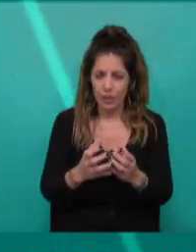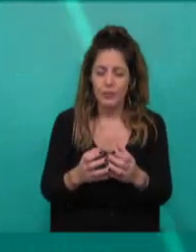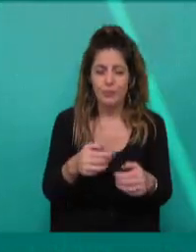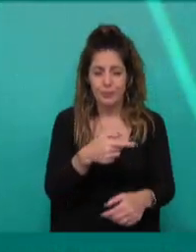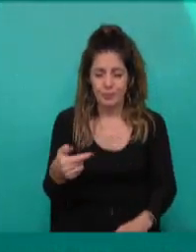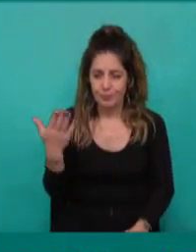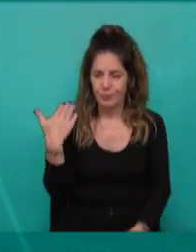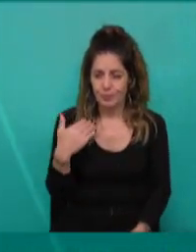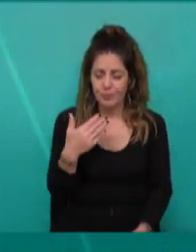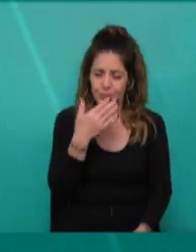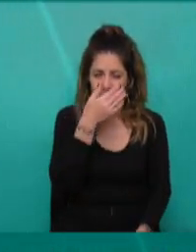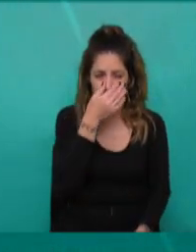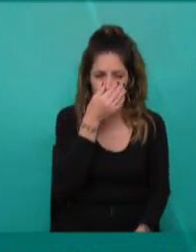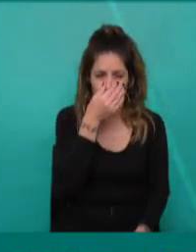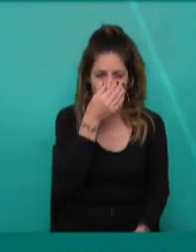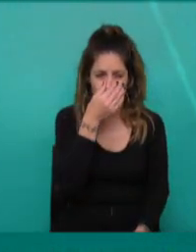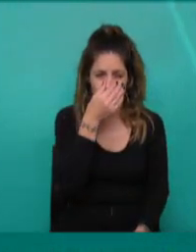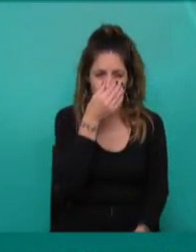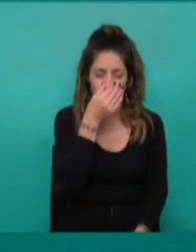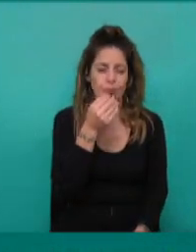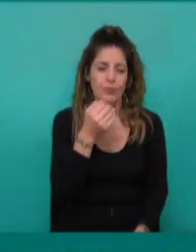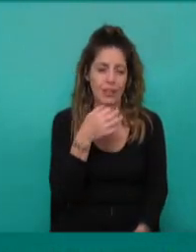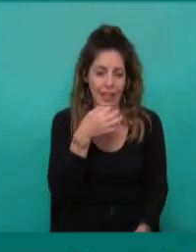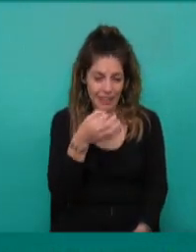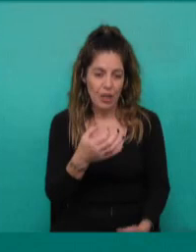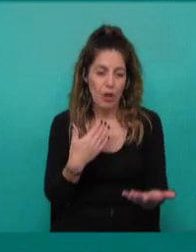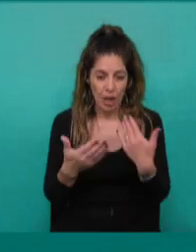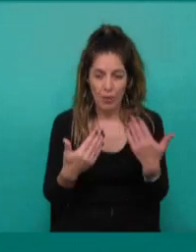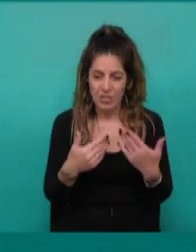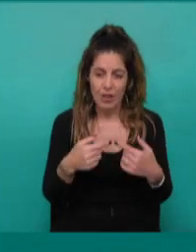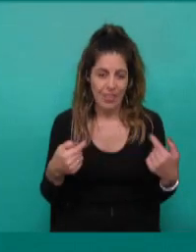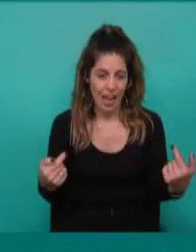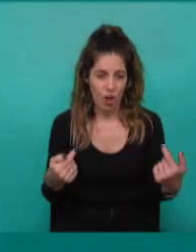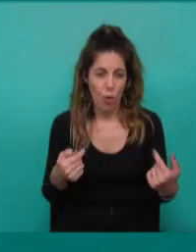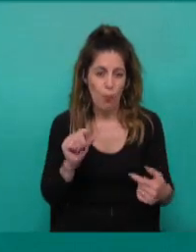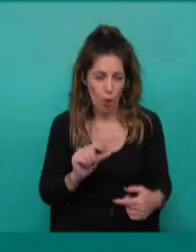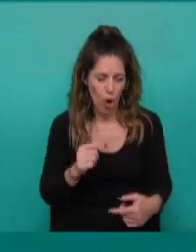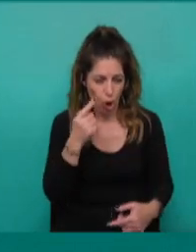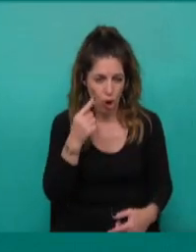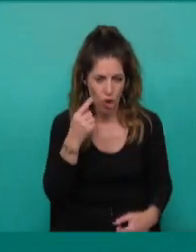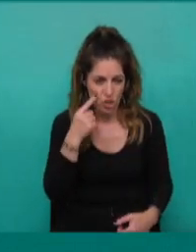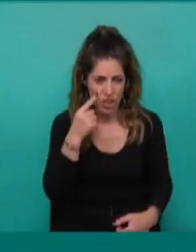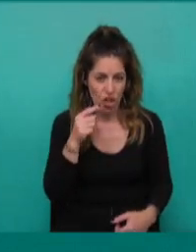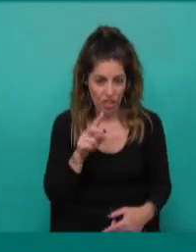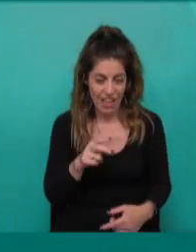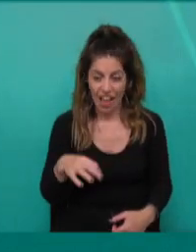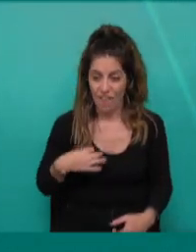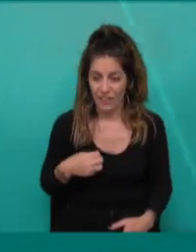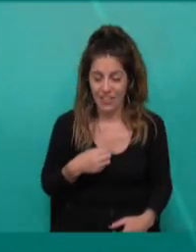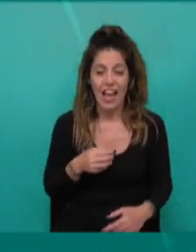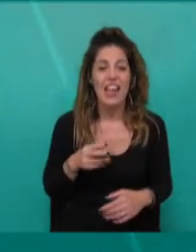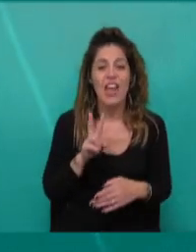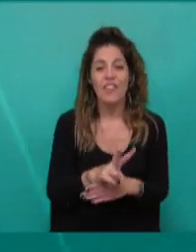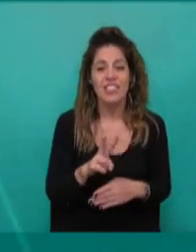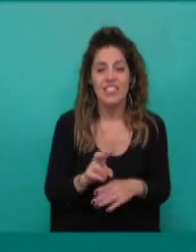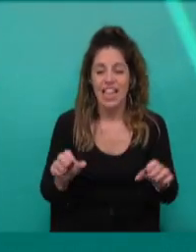pasada adelantamos que amos a hablar de una parte muy poco conocida de la vida de Galiano y es la visita que realizó en 1963 a beijin